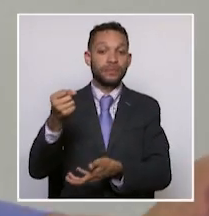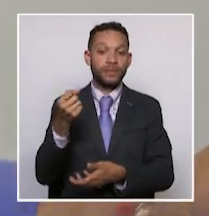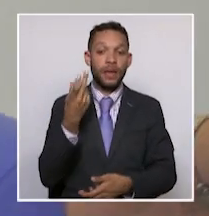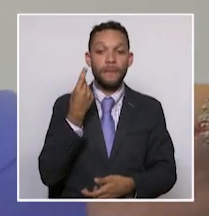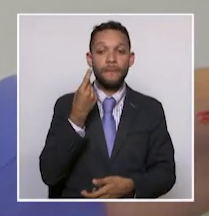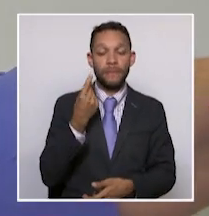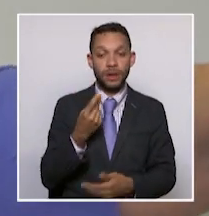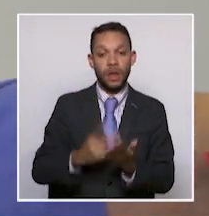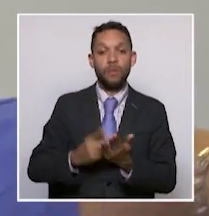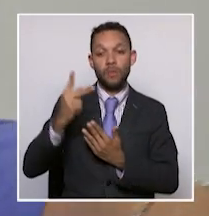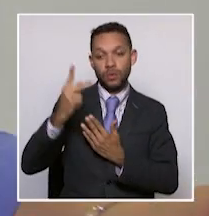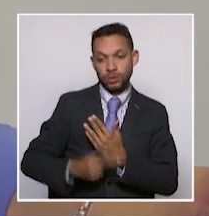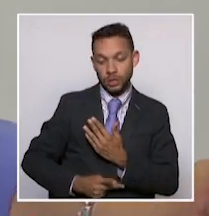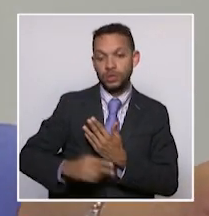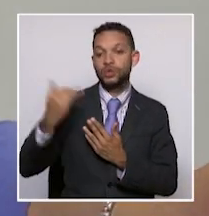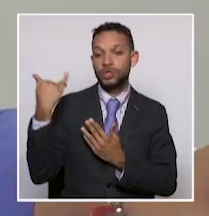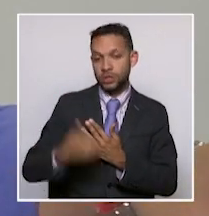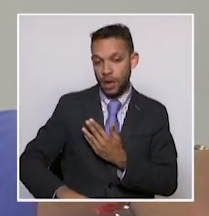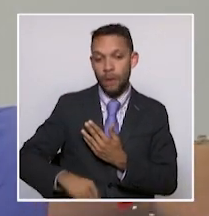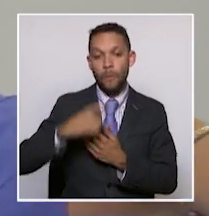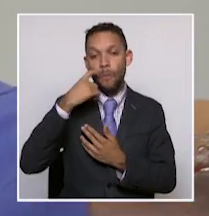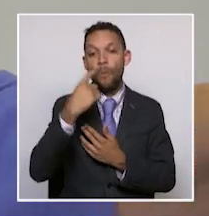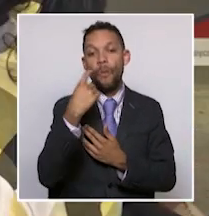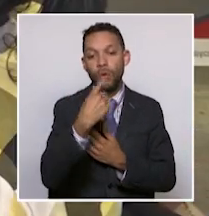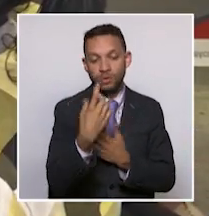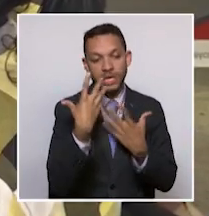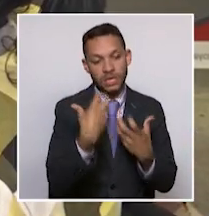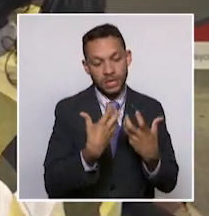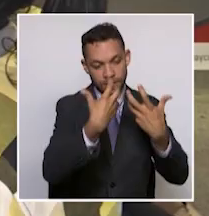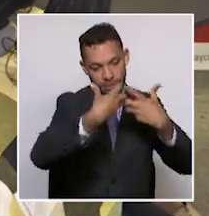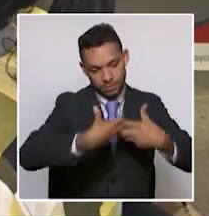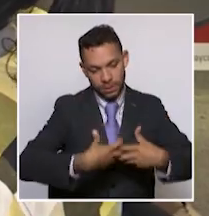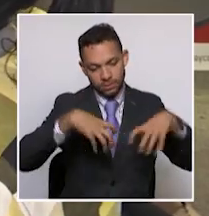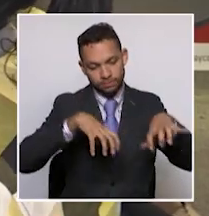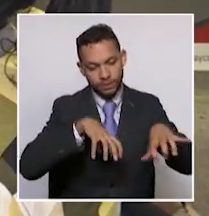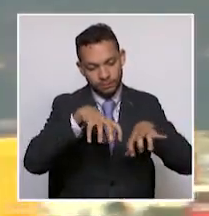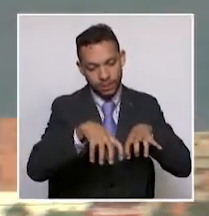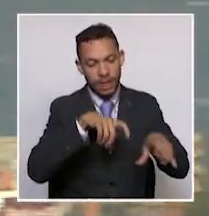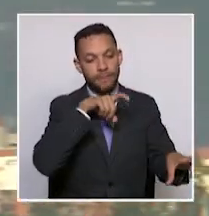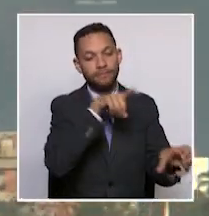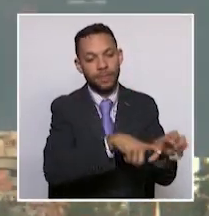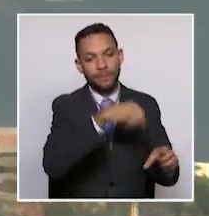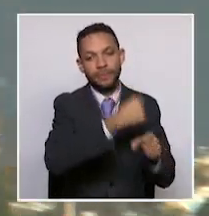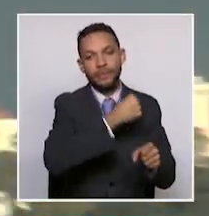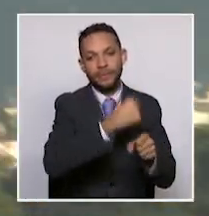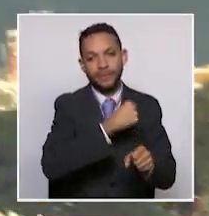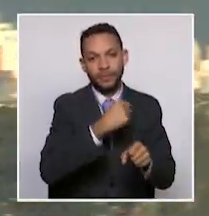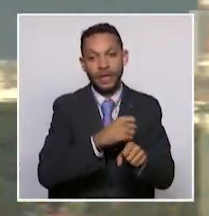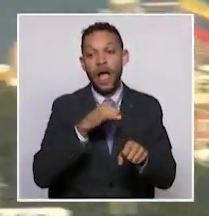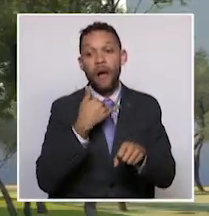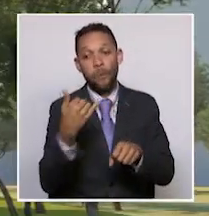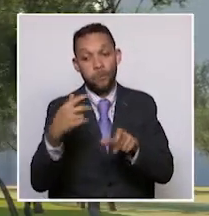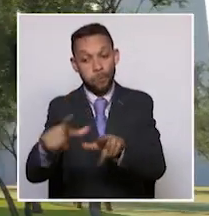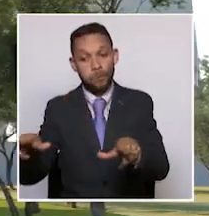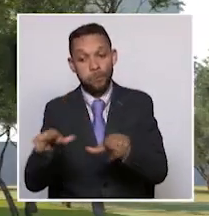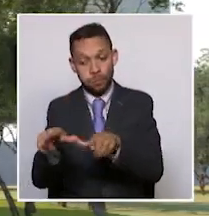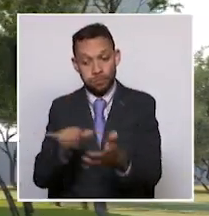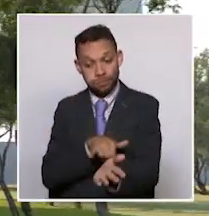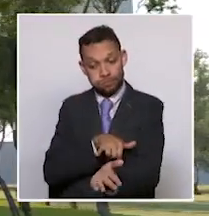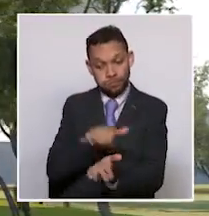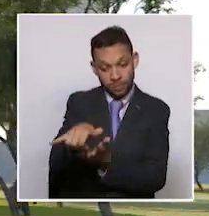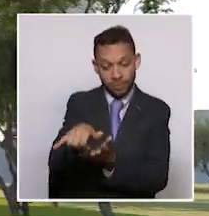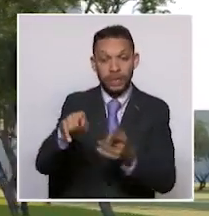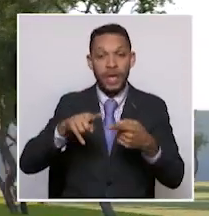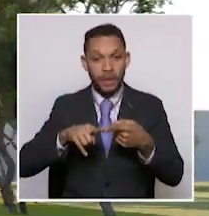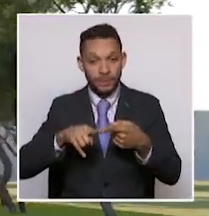de los proyectos en los que la administración municipal busca generar nuevos empleos para la ciudad. Entre esos proyectos está el aeropuerto Matecaña. La construcción del cable